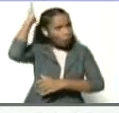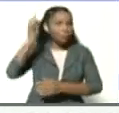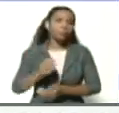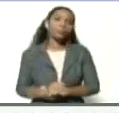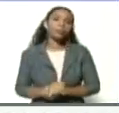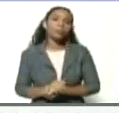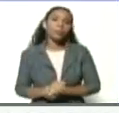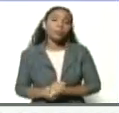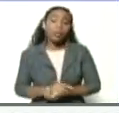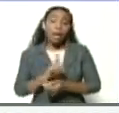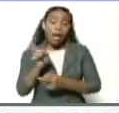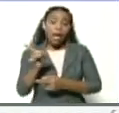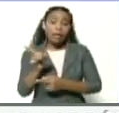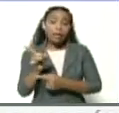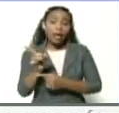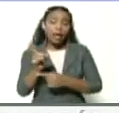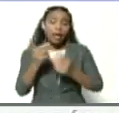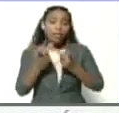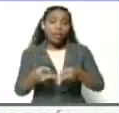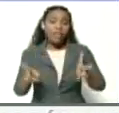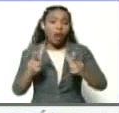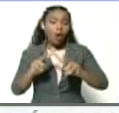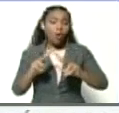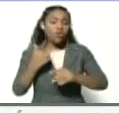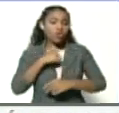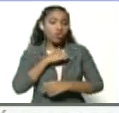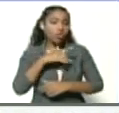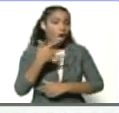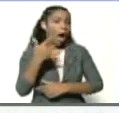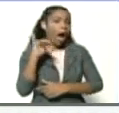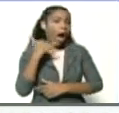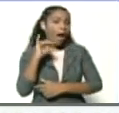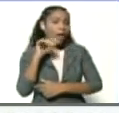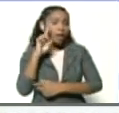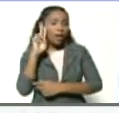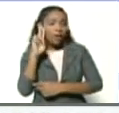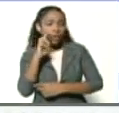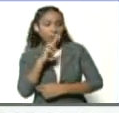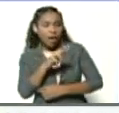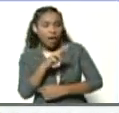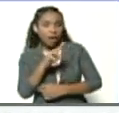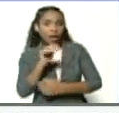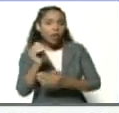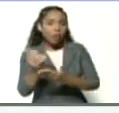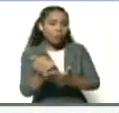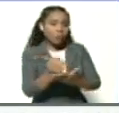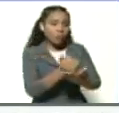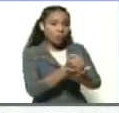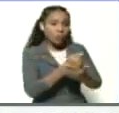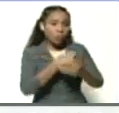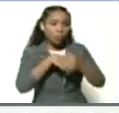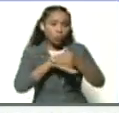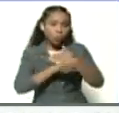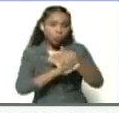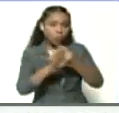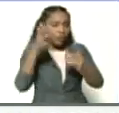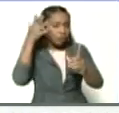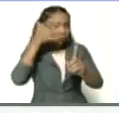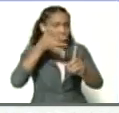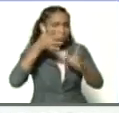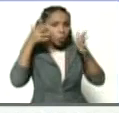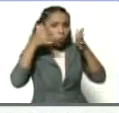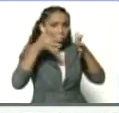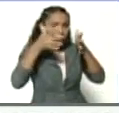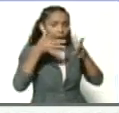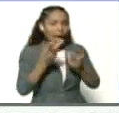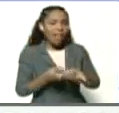Así que es uno de los valores que nosotros tenemos que visualizar, recoger, cultivar,